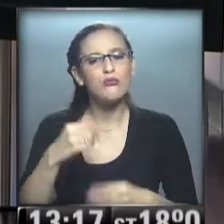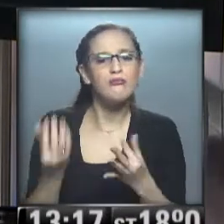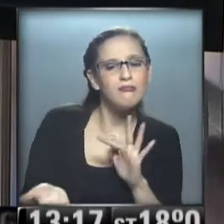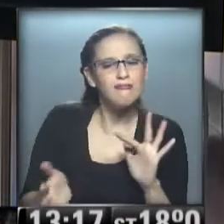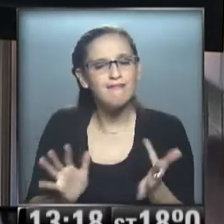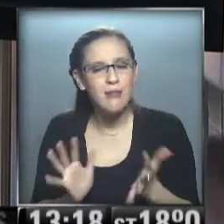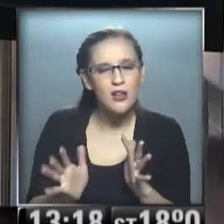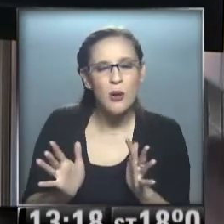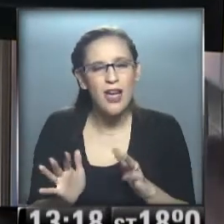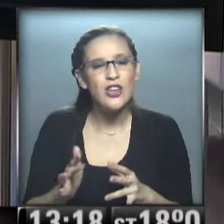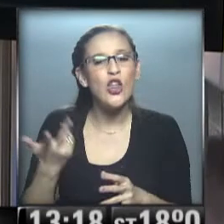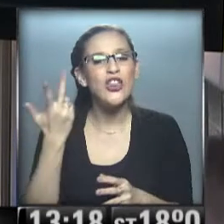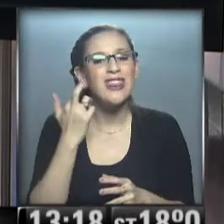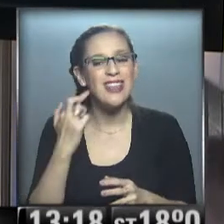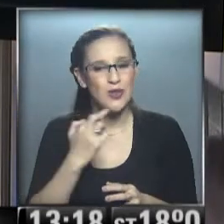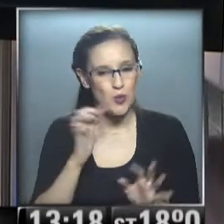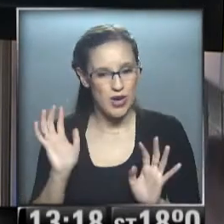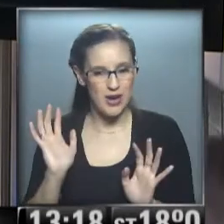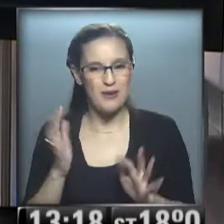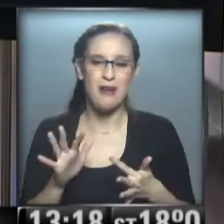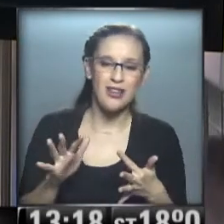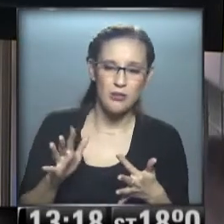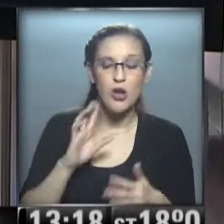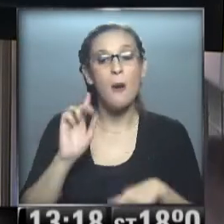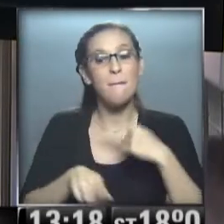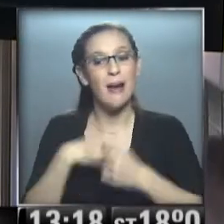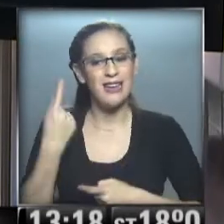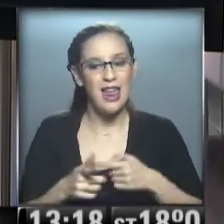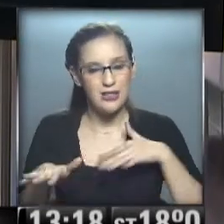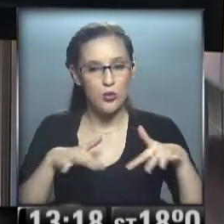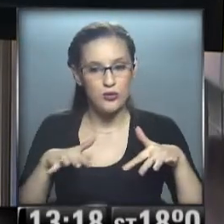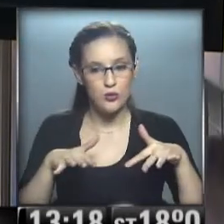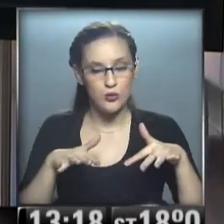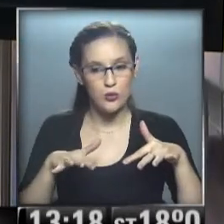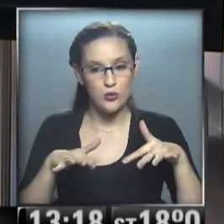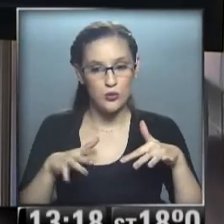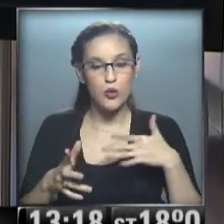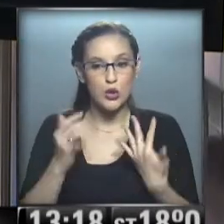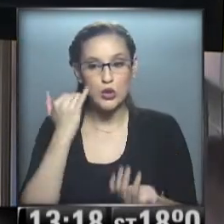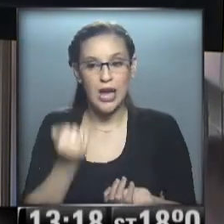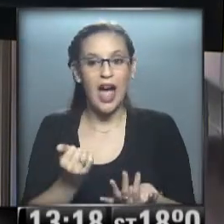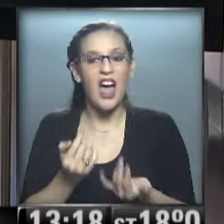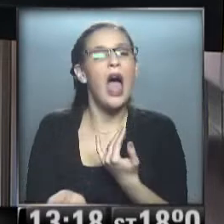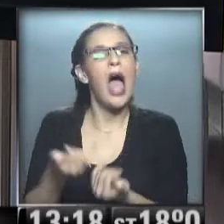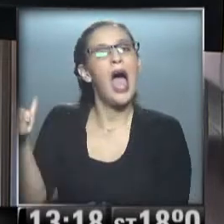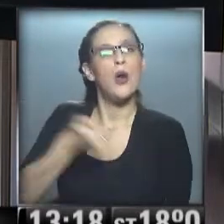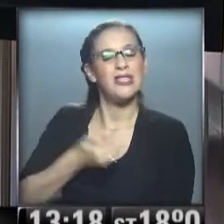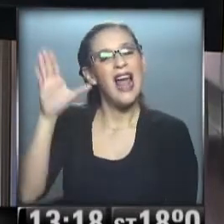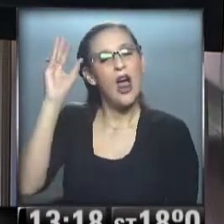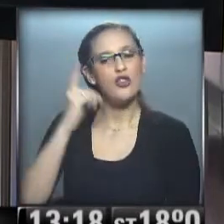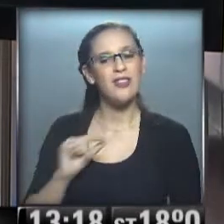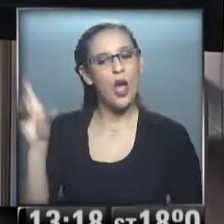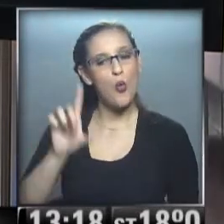cerquita, alrededor de los 19 grados. Y para mañana el pronóstico extendido ya nos está anticipando que durante la noche del